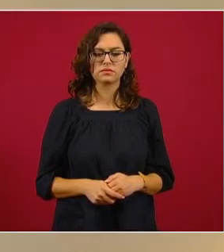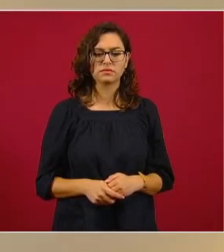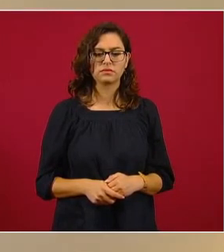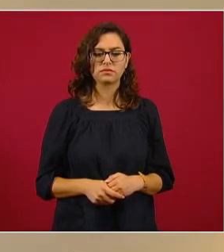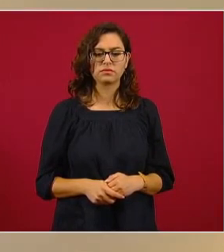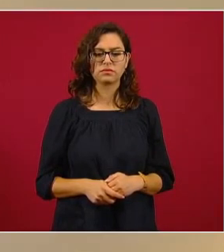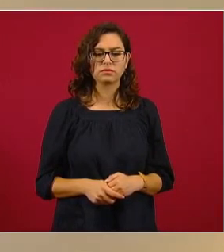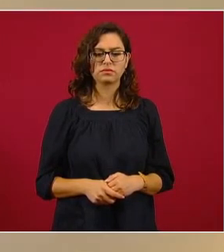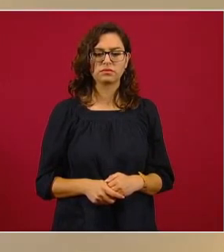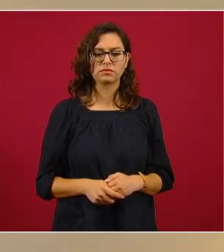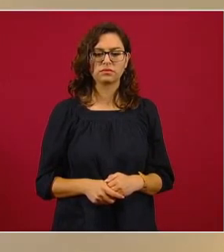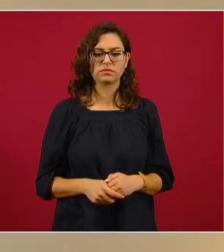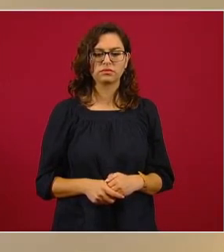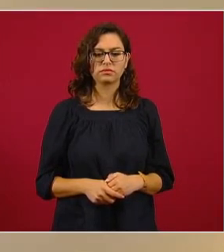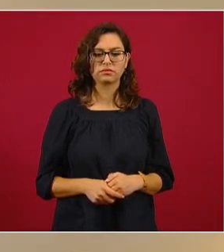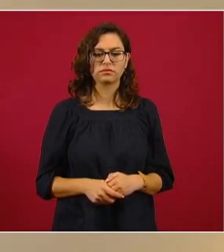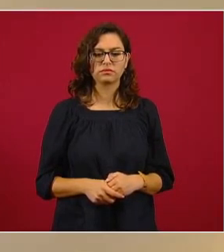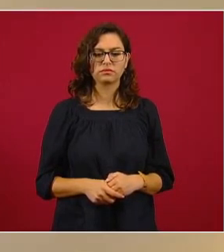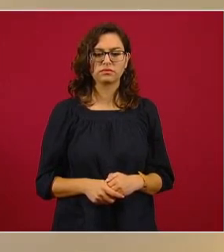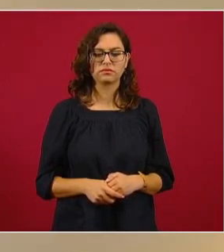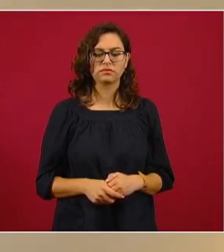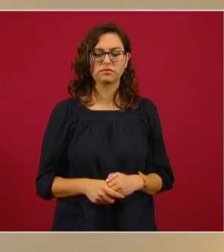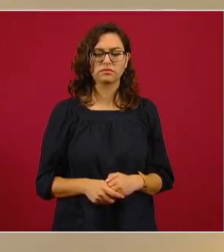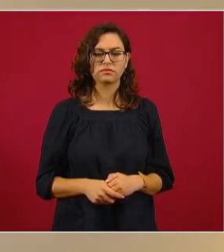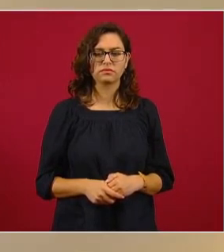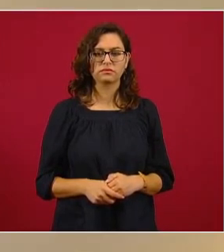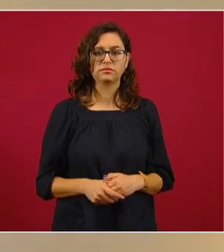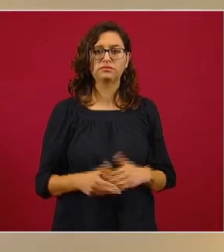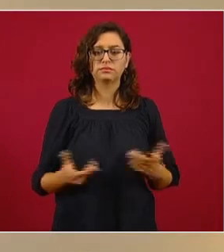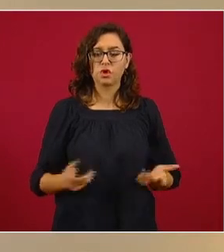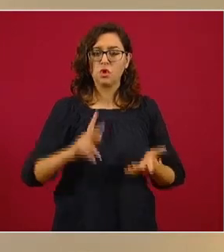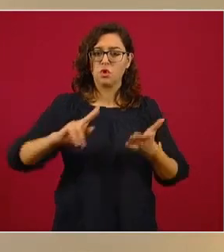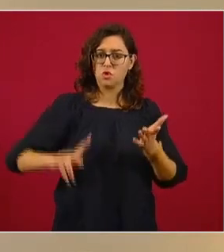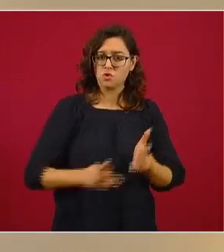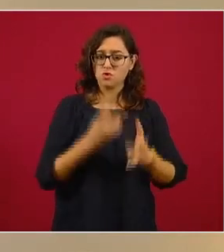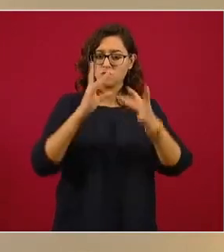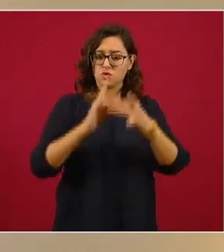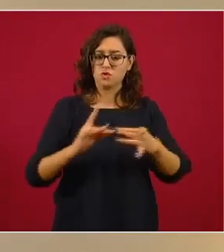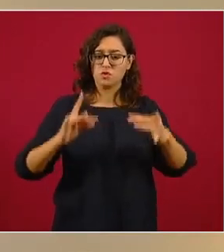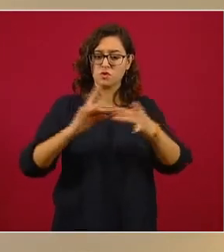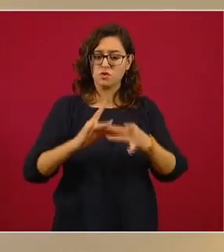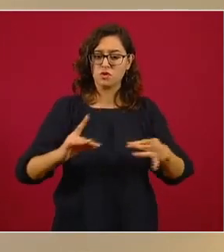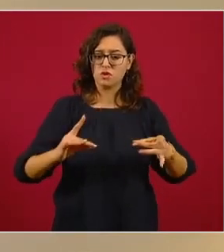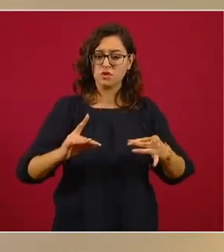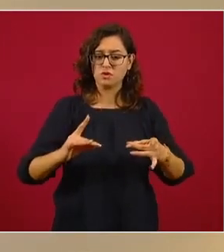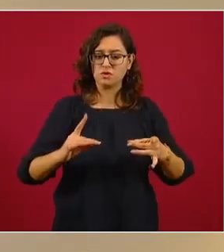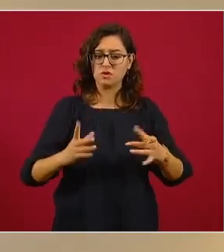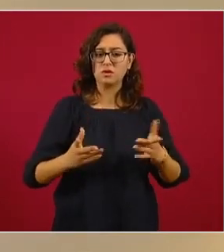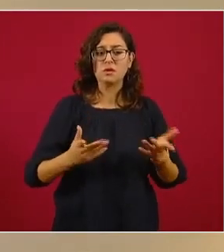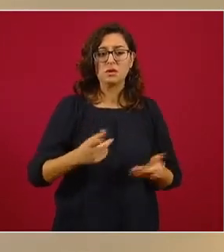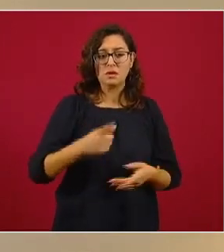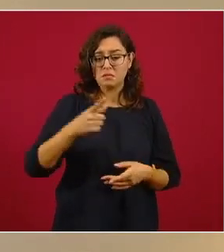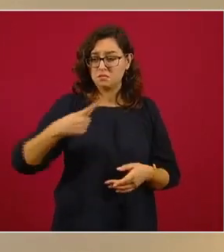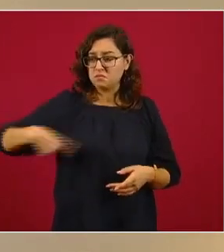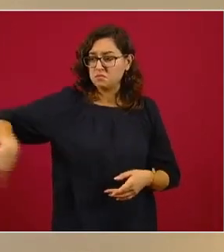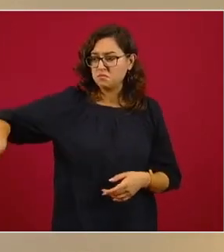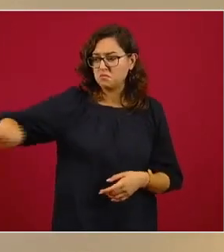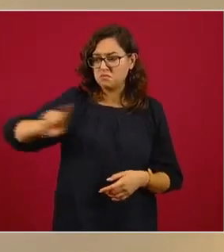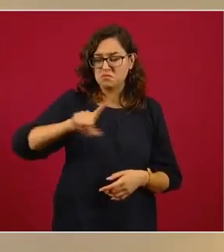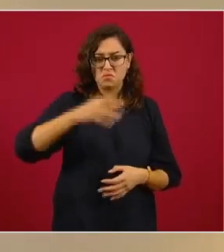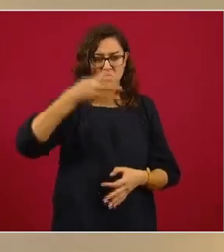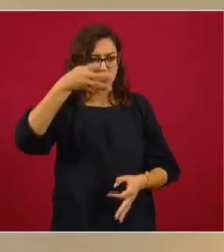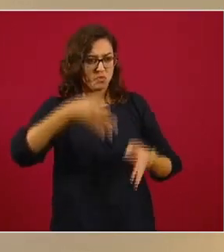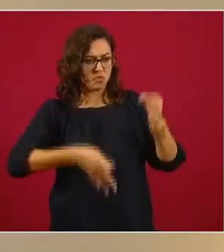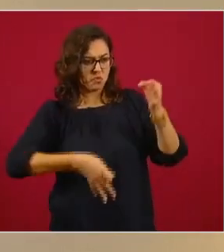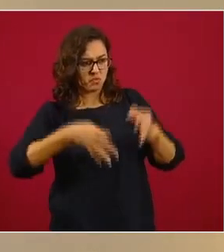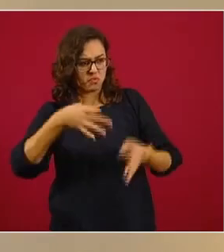someter a procesos judiciales o a juicios sumarios a sus personeros, quienes al fin y al cabo, ya